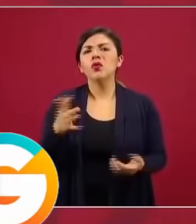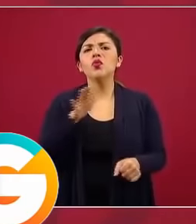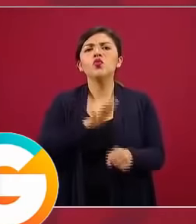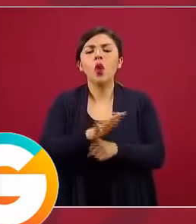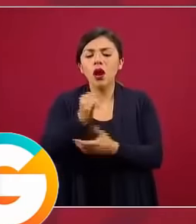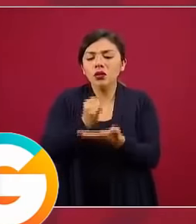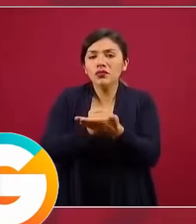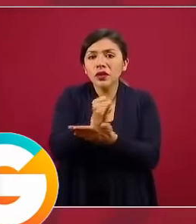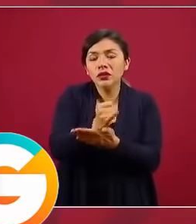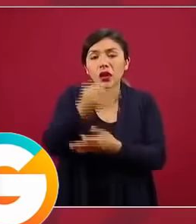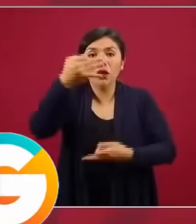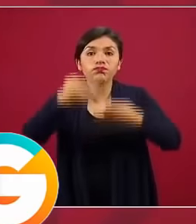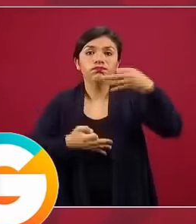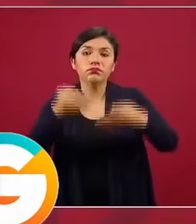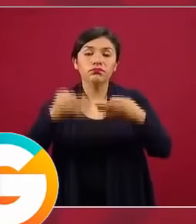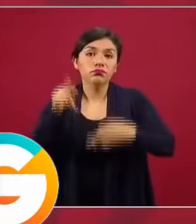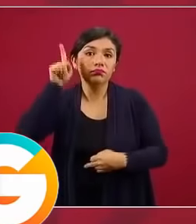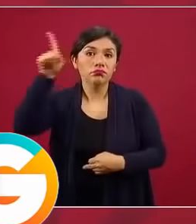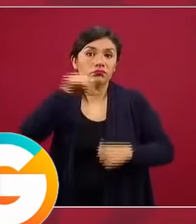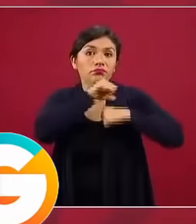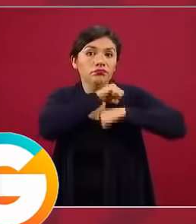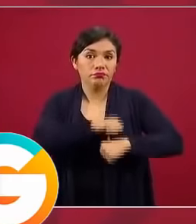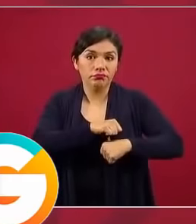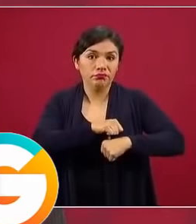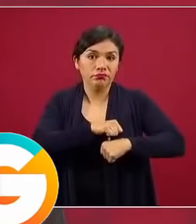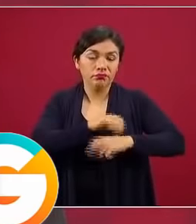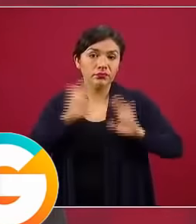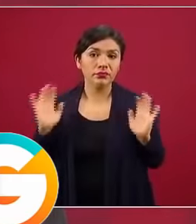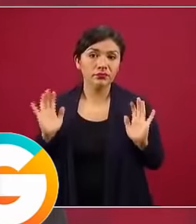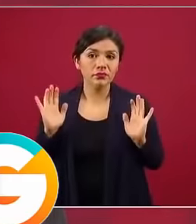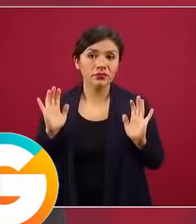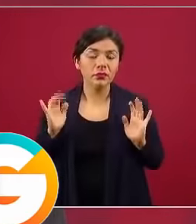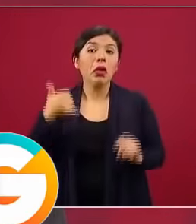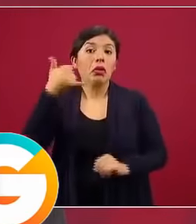decidió la Corte y vamos a